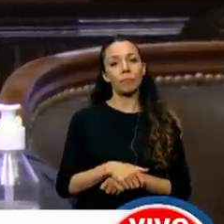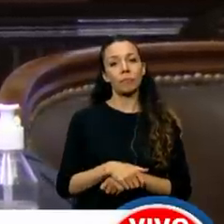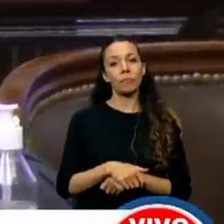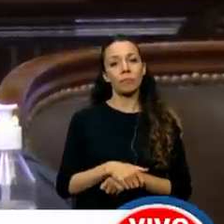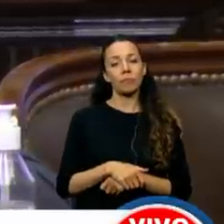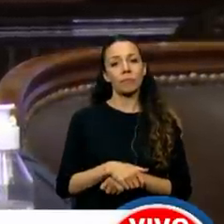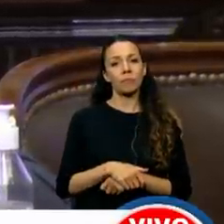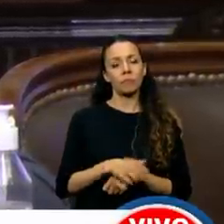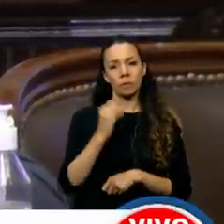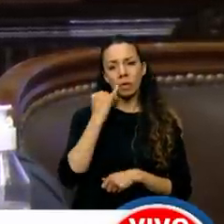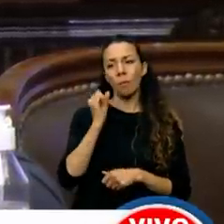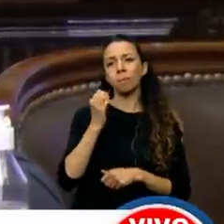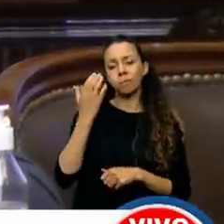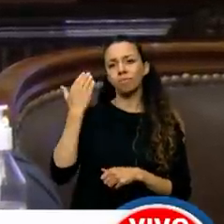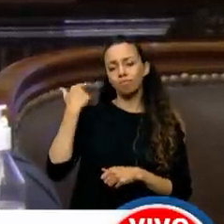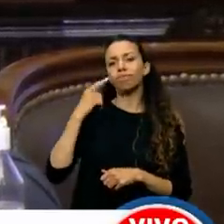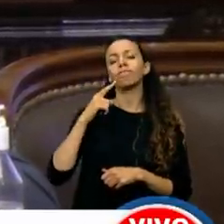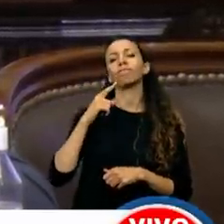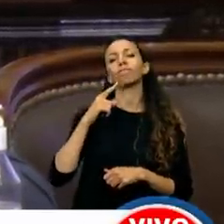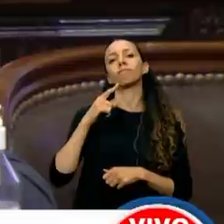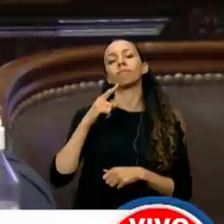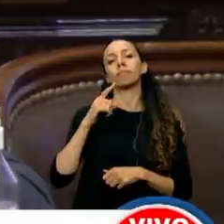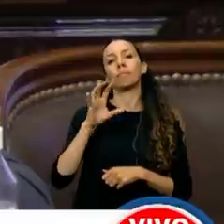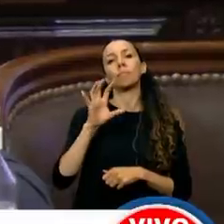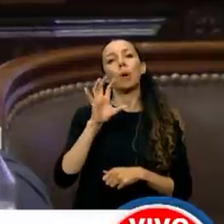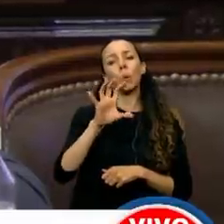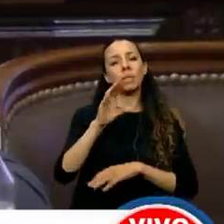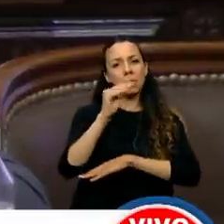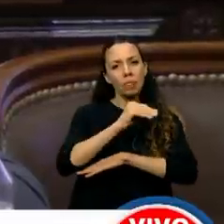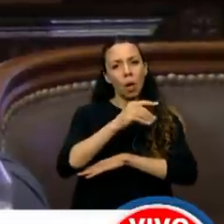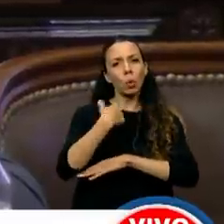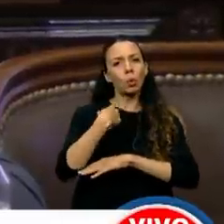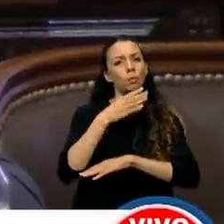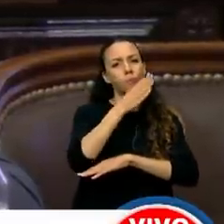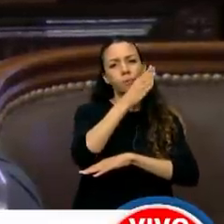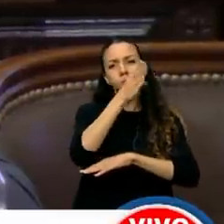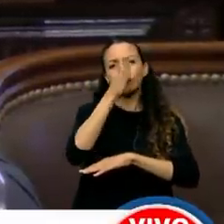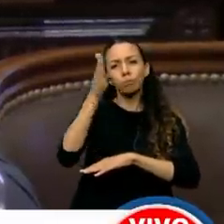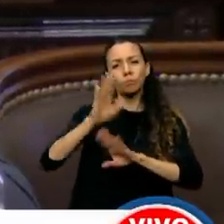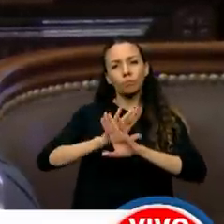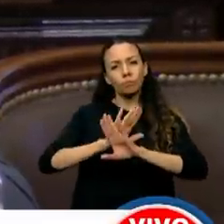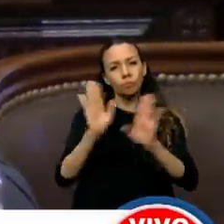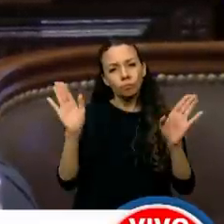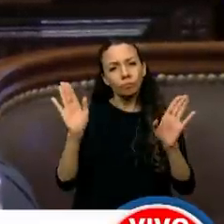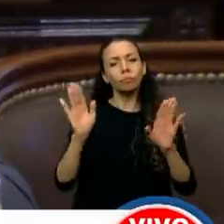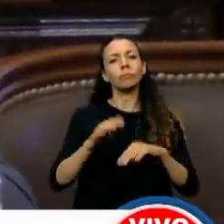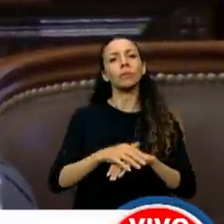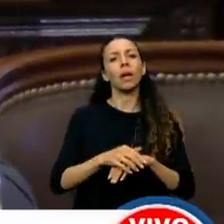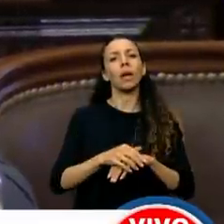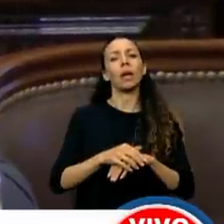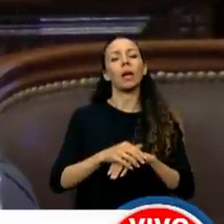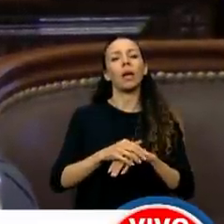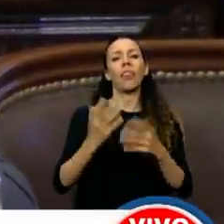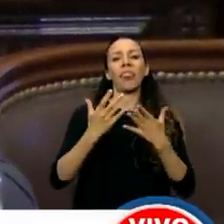me ha tocado recorrer la provincia de santa cruz en donde hasta hace unos días atrás